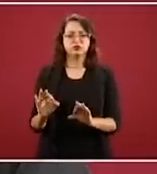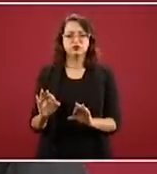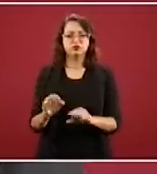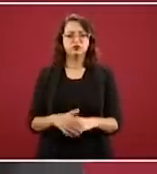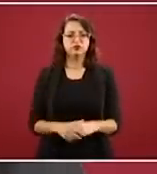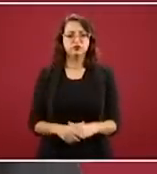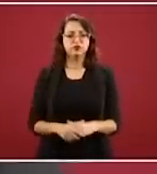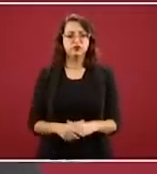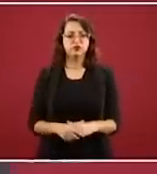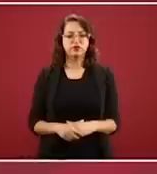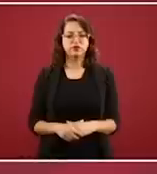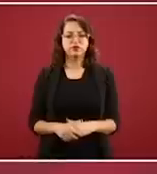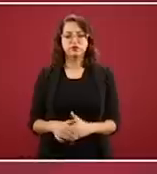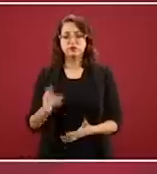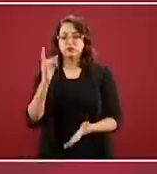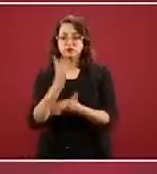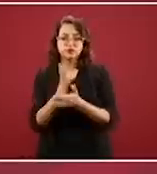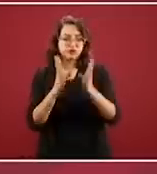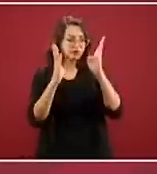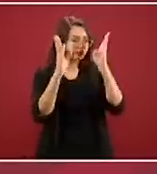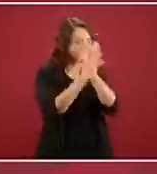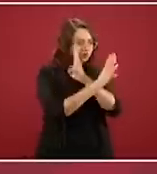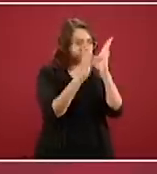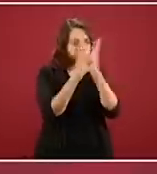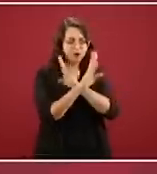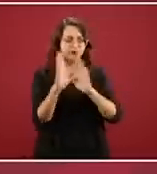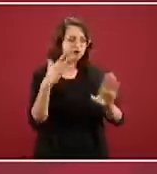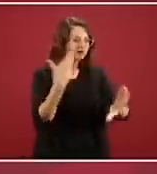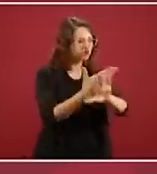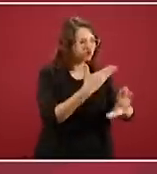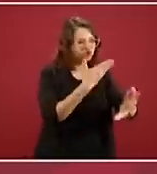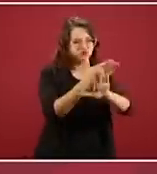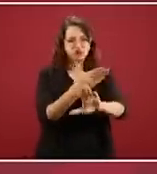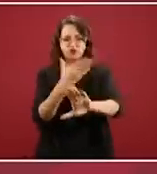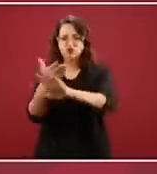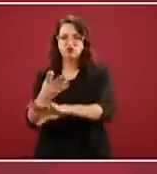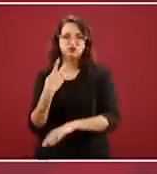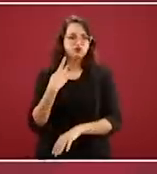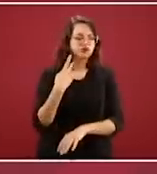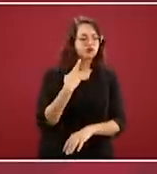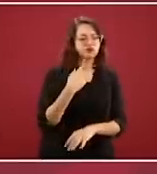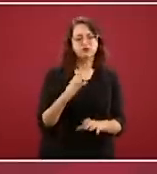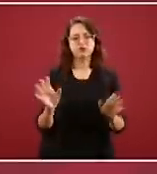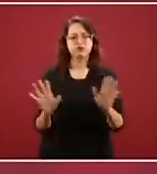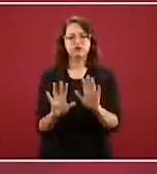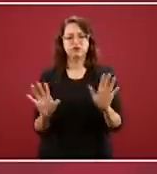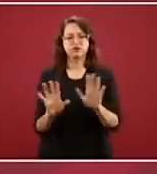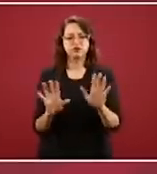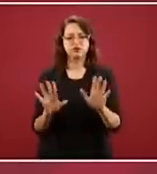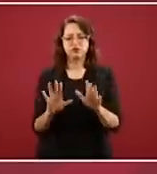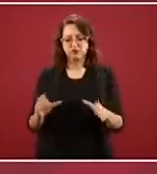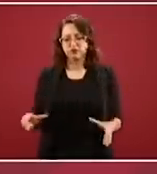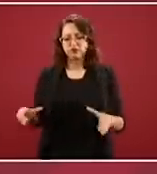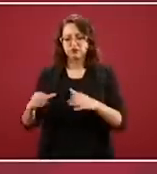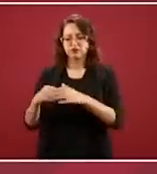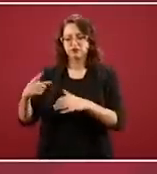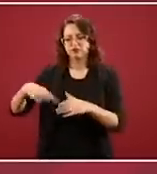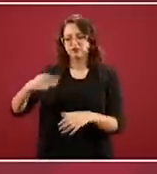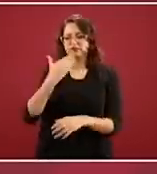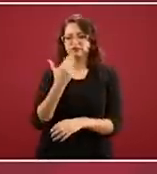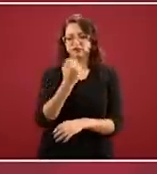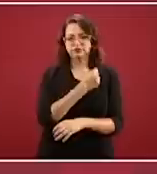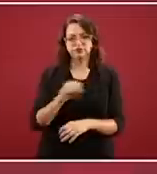que no se dedica a estar espiando, persiguiendo a opositores, sino a